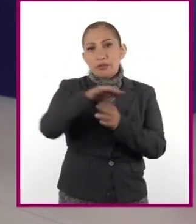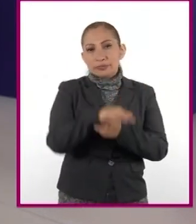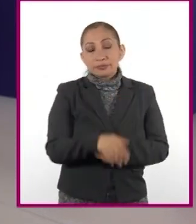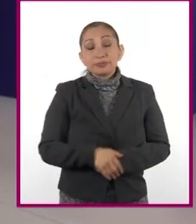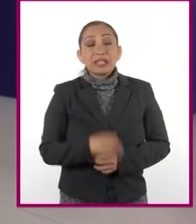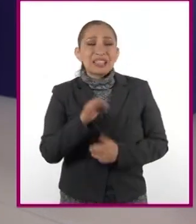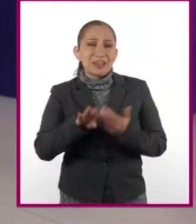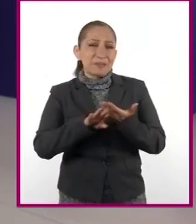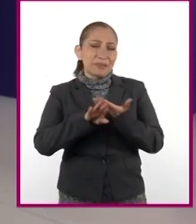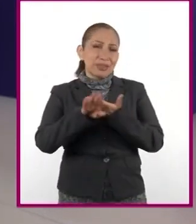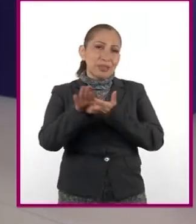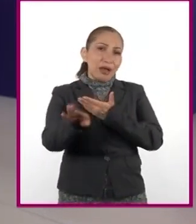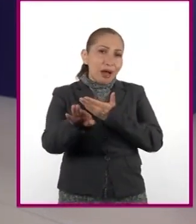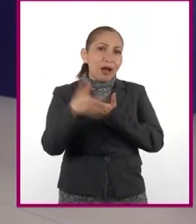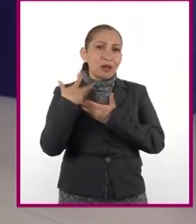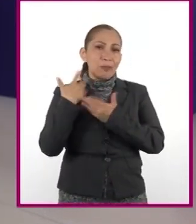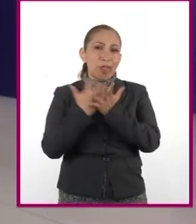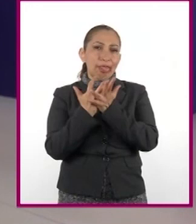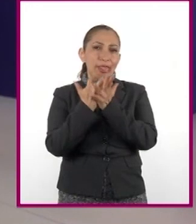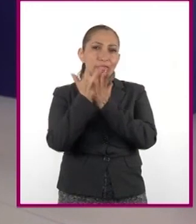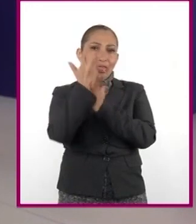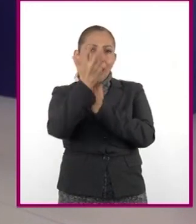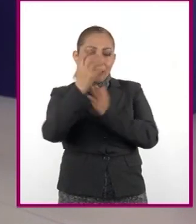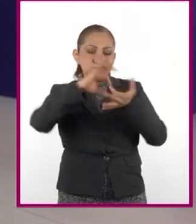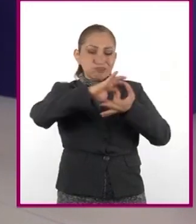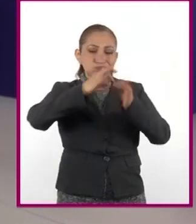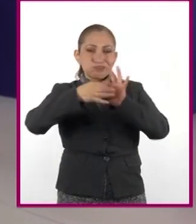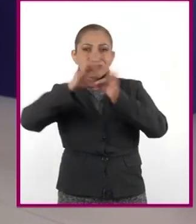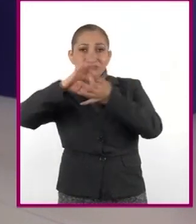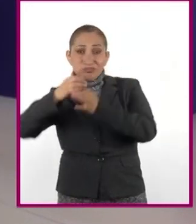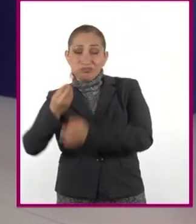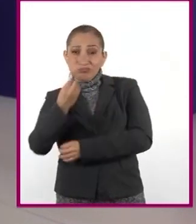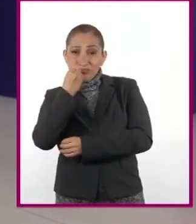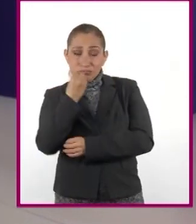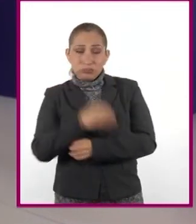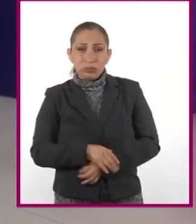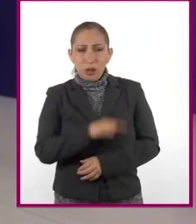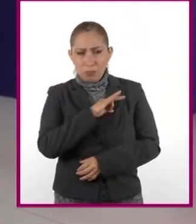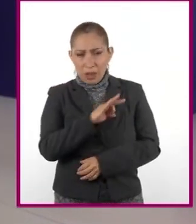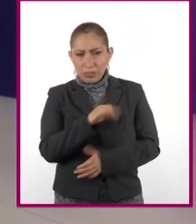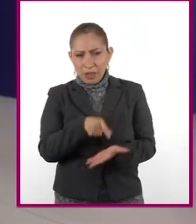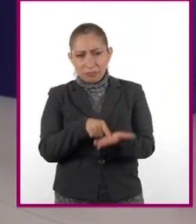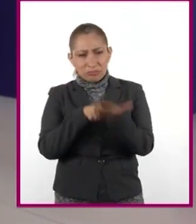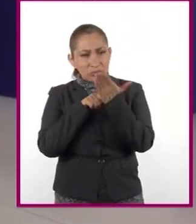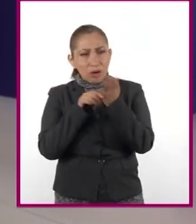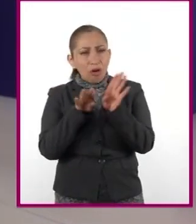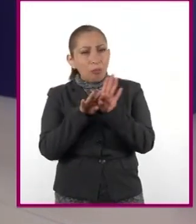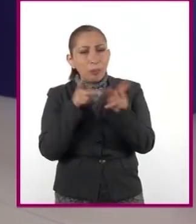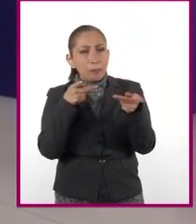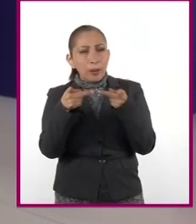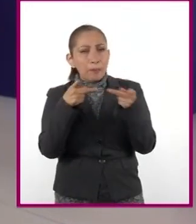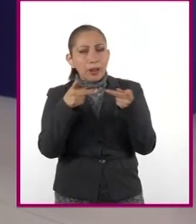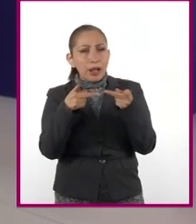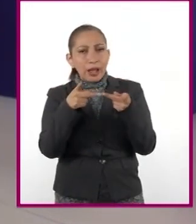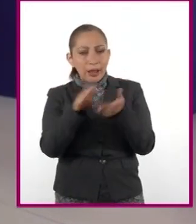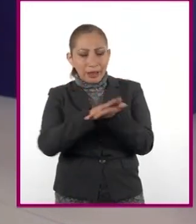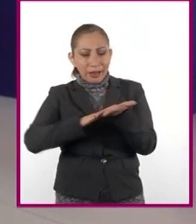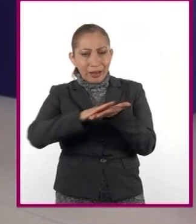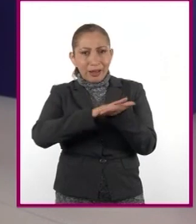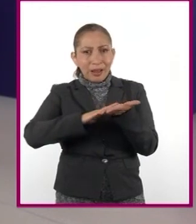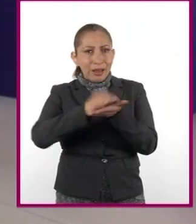y evitar la alteración de las cadenas tróficas. ¿Nos podría enseñar cómo elaborar el lavatrastes